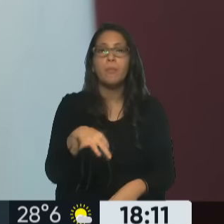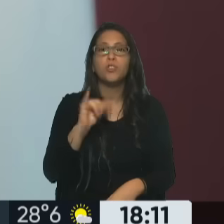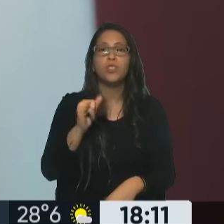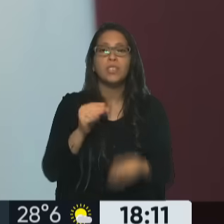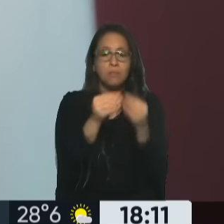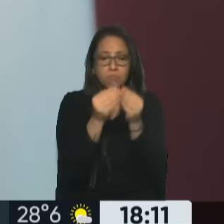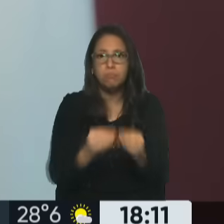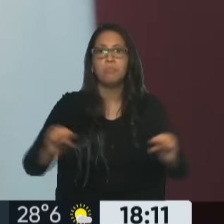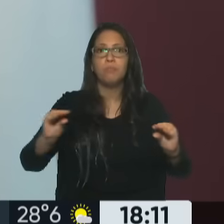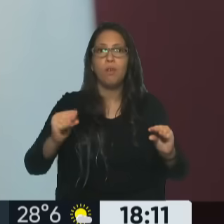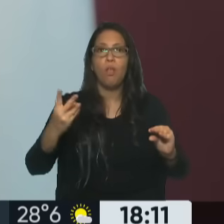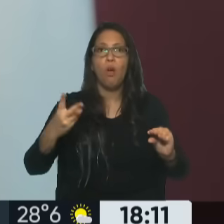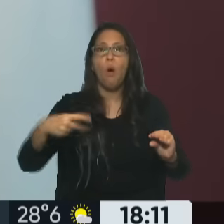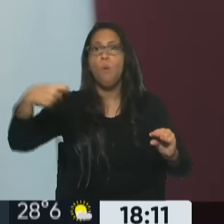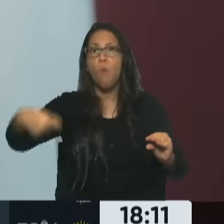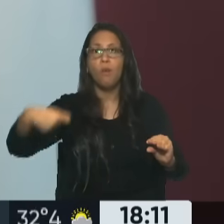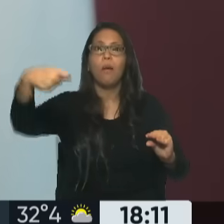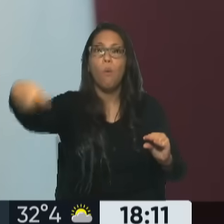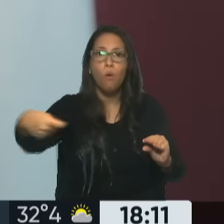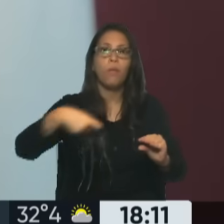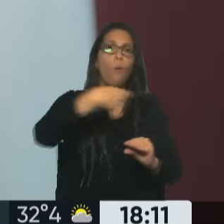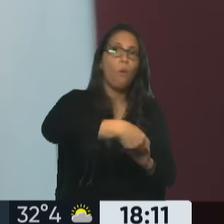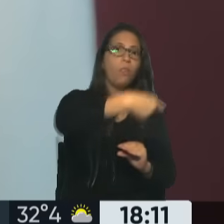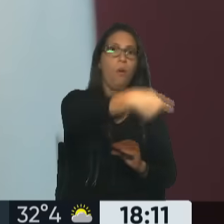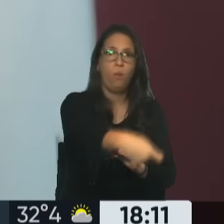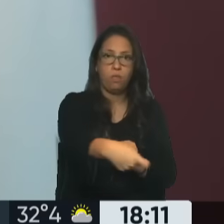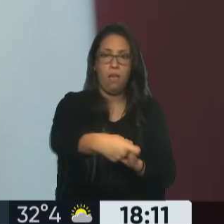en dos cuotas su